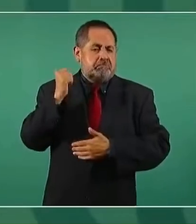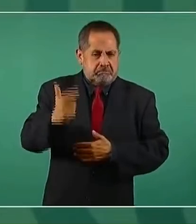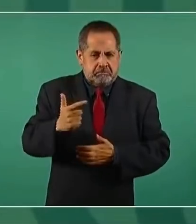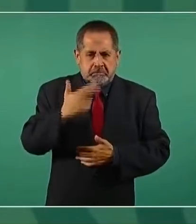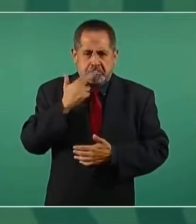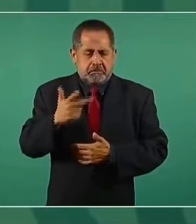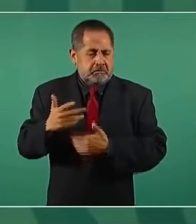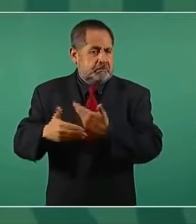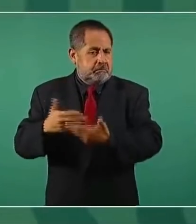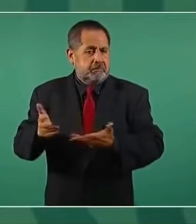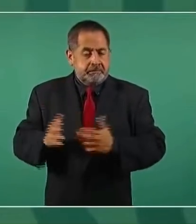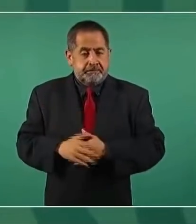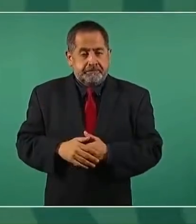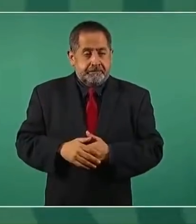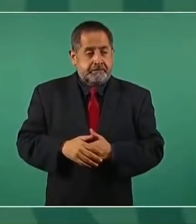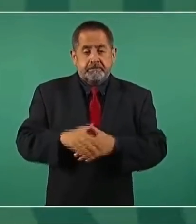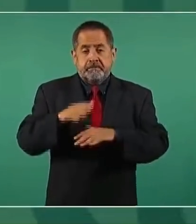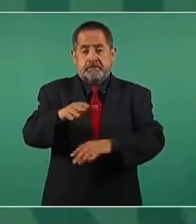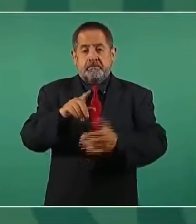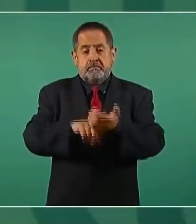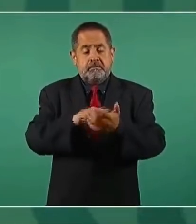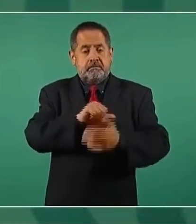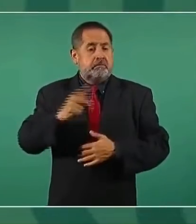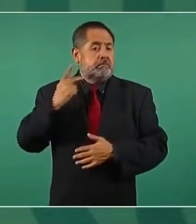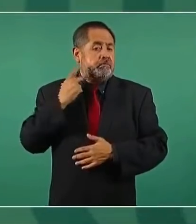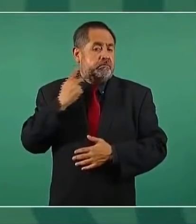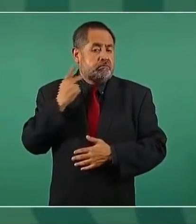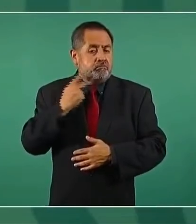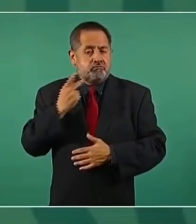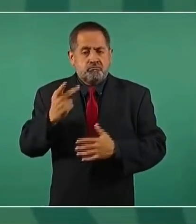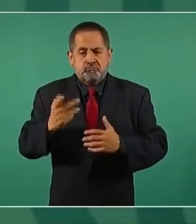Entonces, en lo político